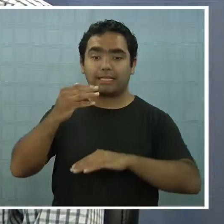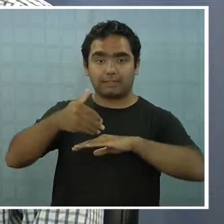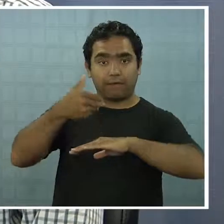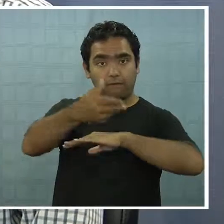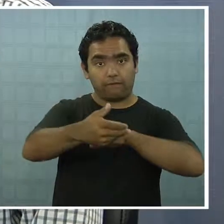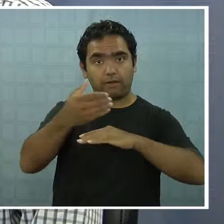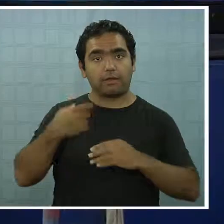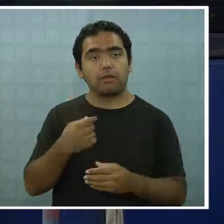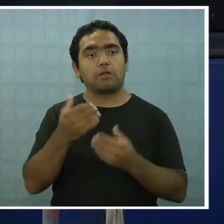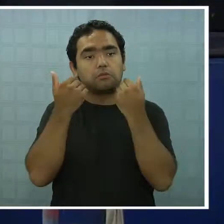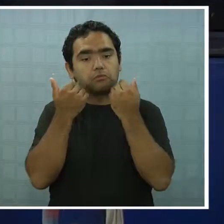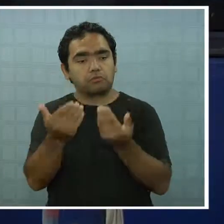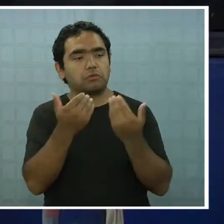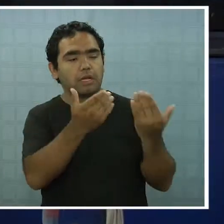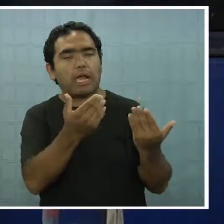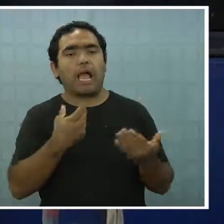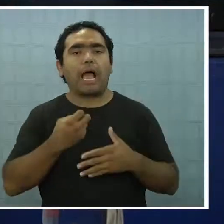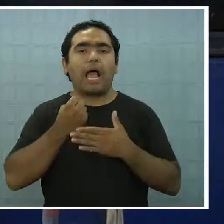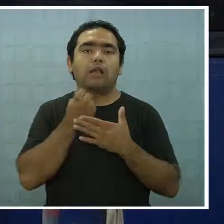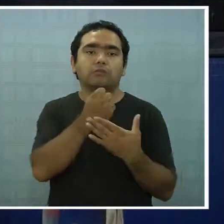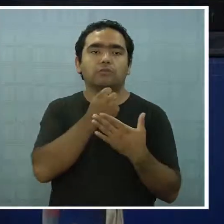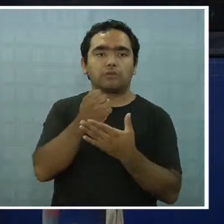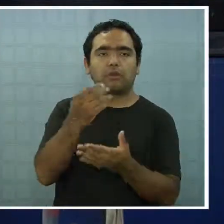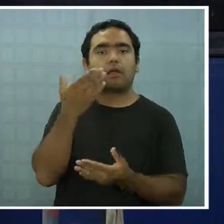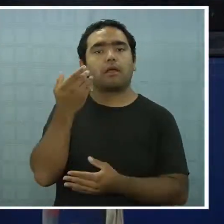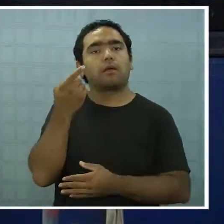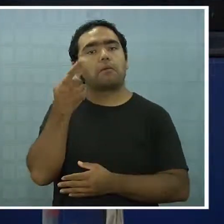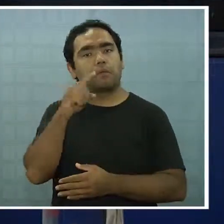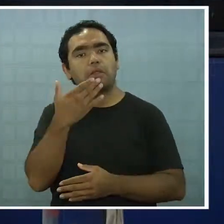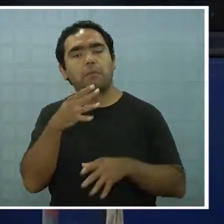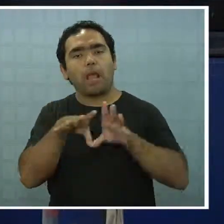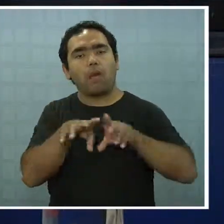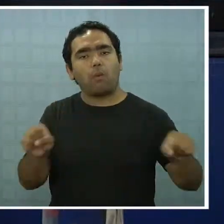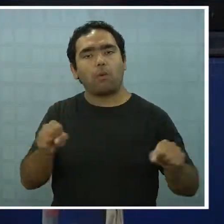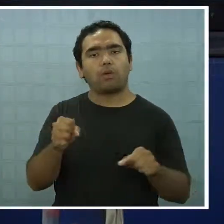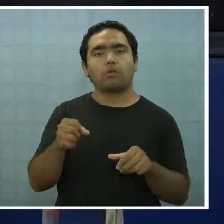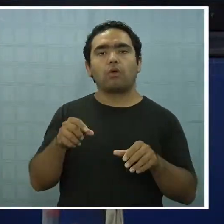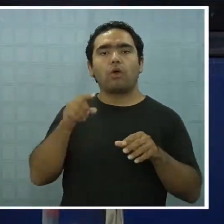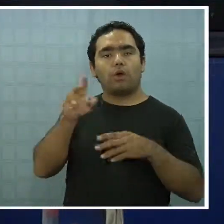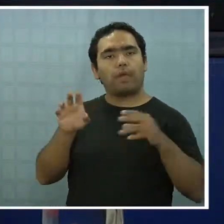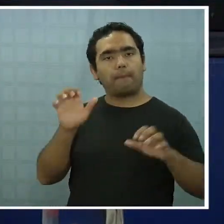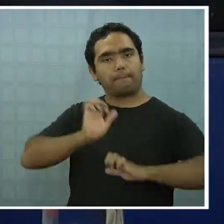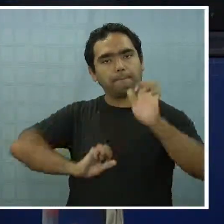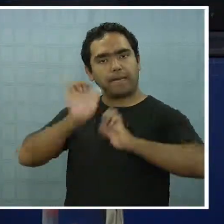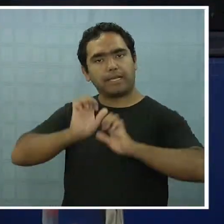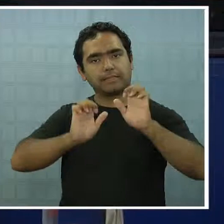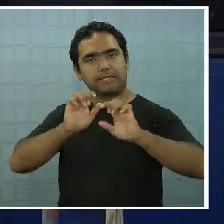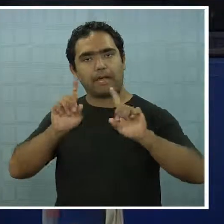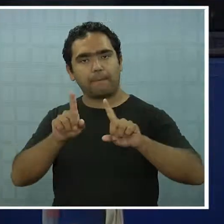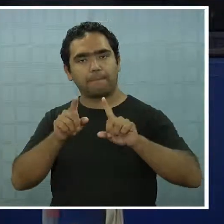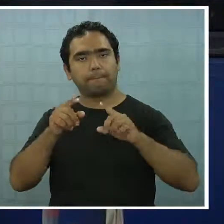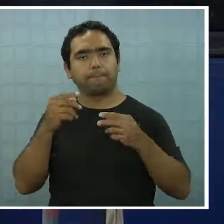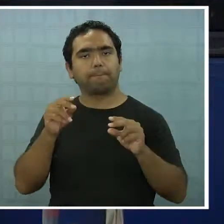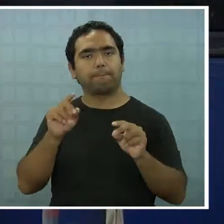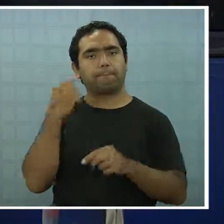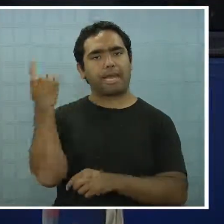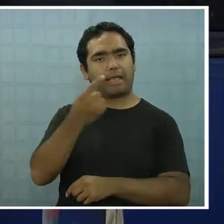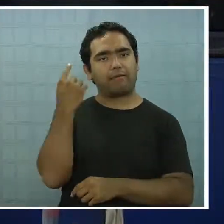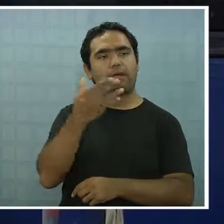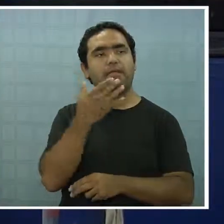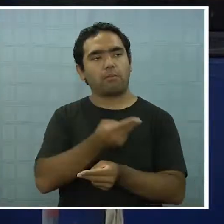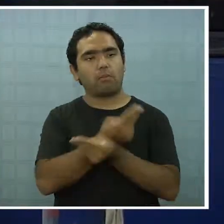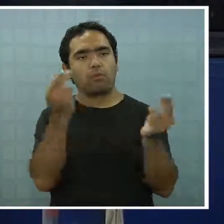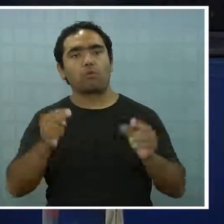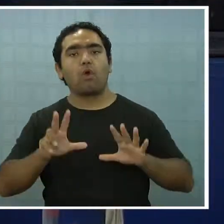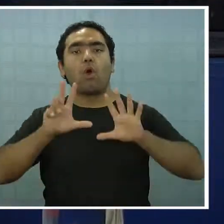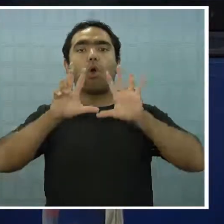donar su ayuda, pero además de eso una coordinación con el mundo privado público. Por lo tanto, trajeron 8